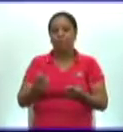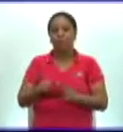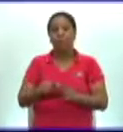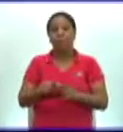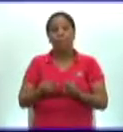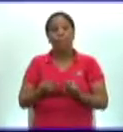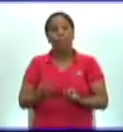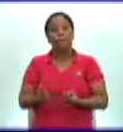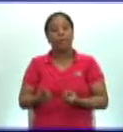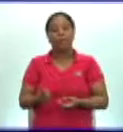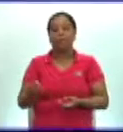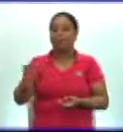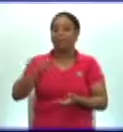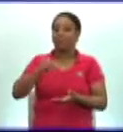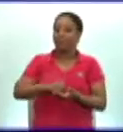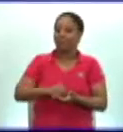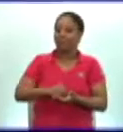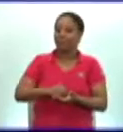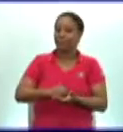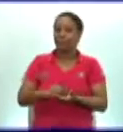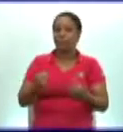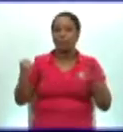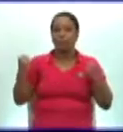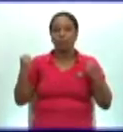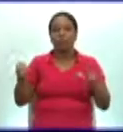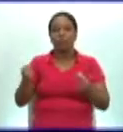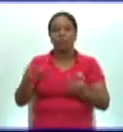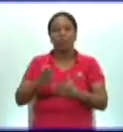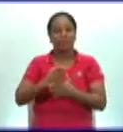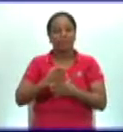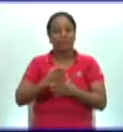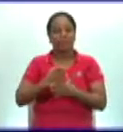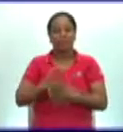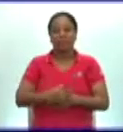estamos aplicando fuerzas diferentes.